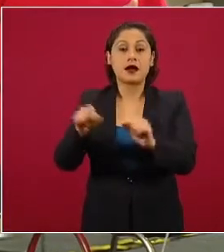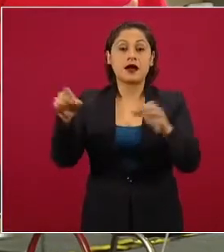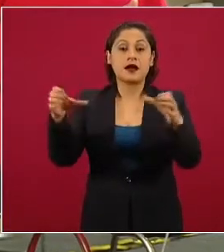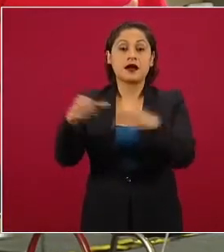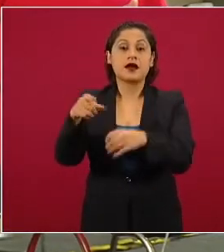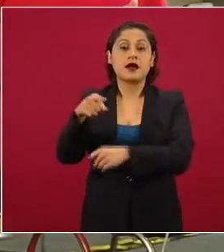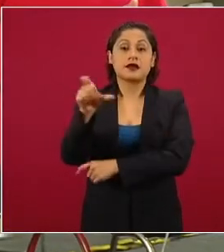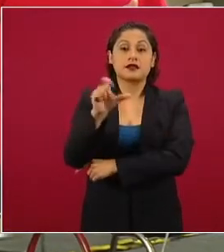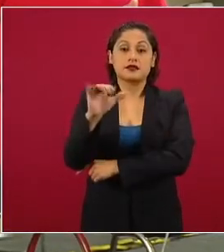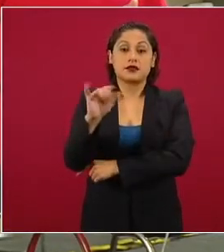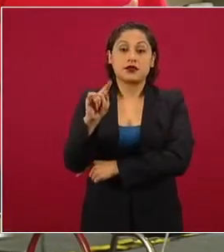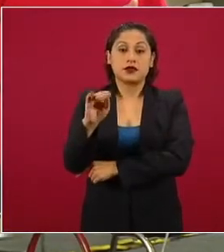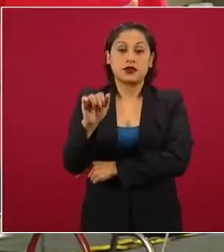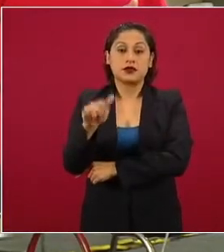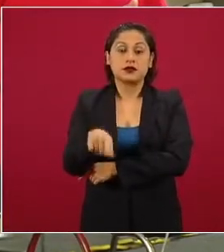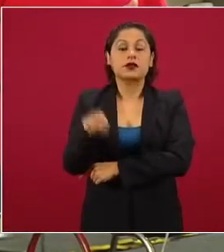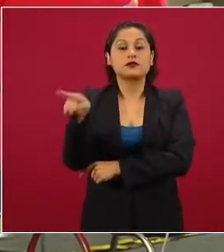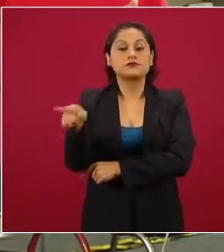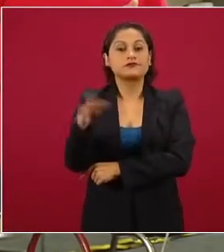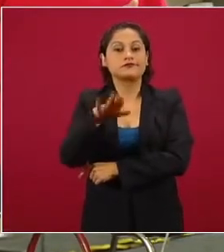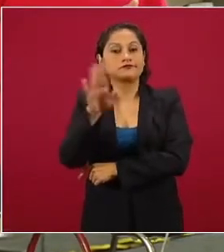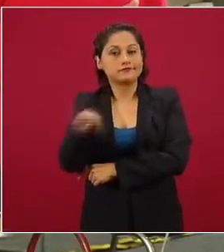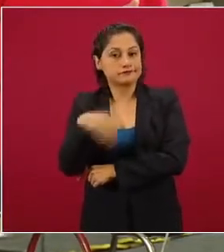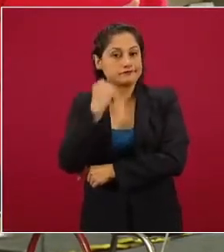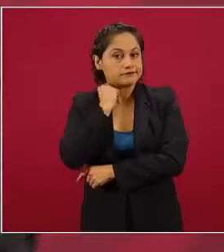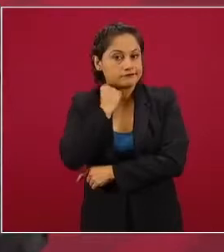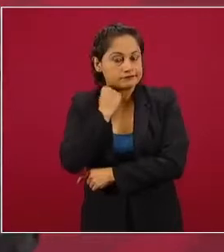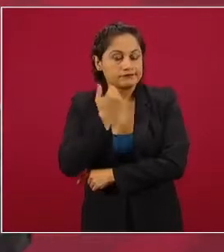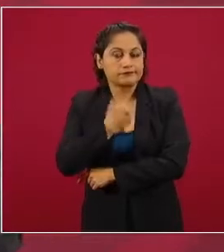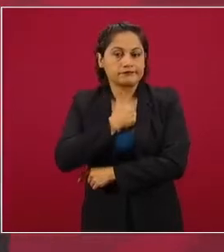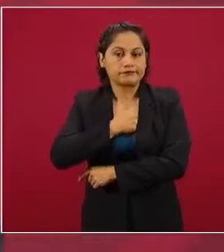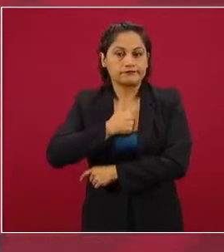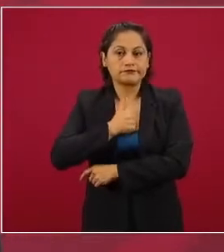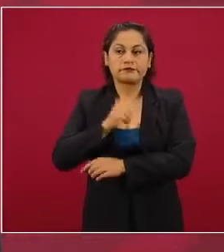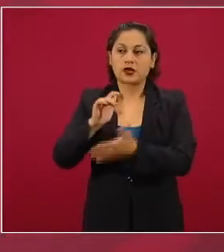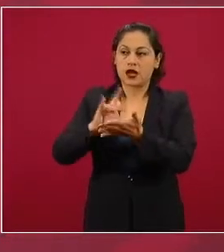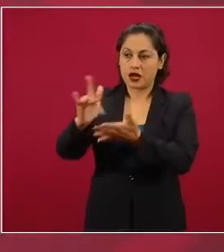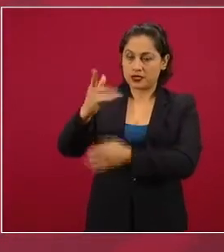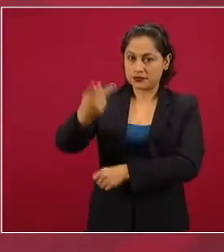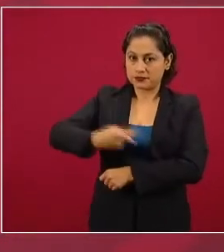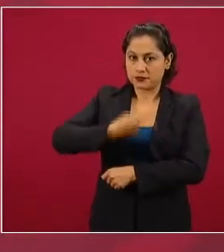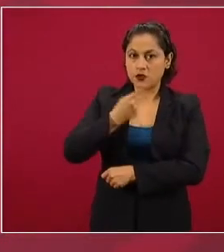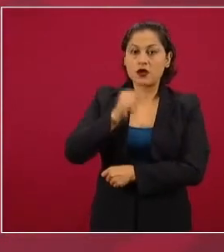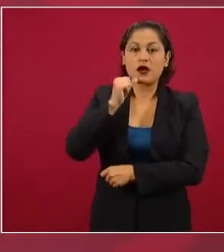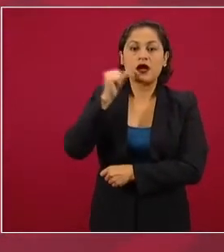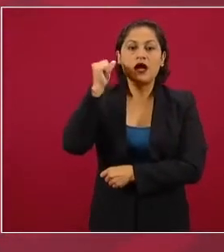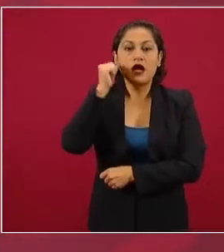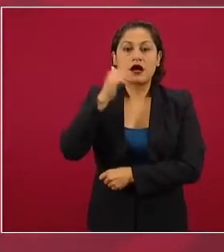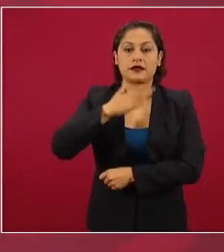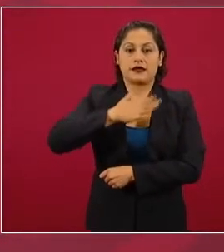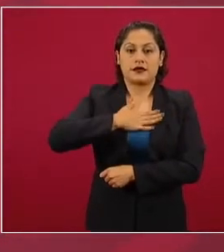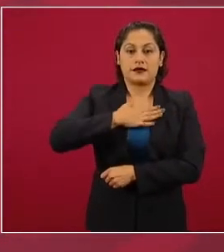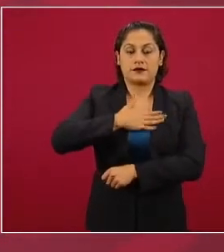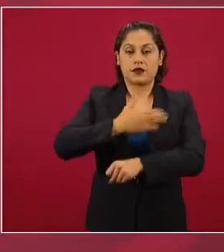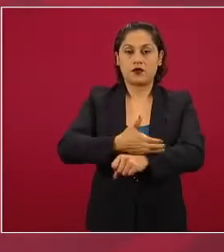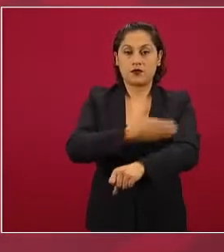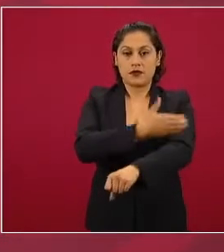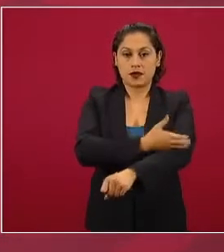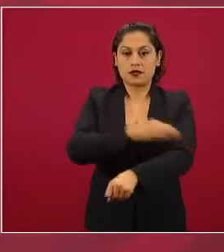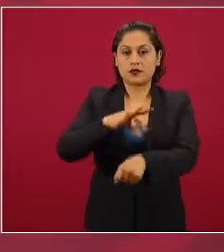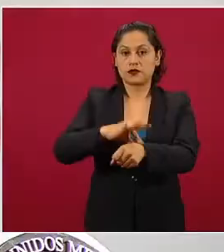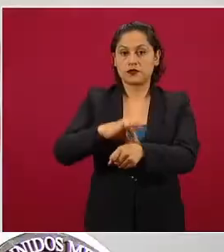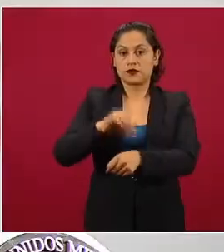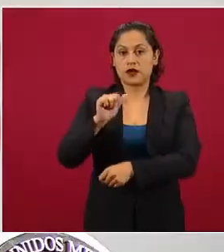la muerte incluso del senador lamentable. Muchas gracias también por preguntarlo. Ayer lo abordó mi colega, el doctor José Luis Salomía, ayer por la